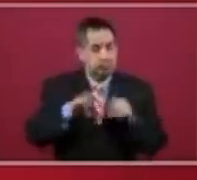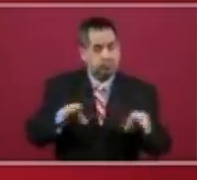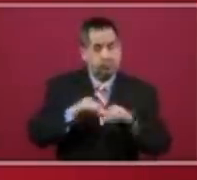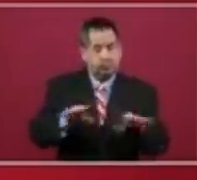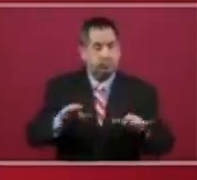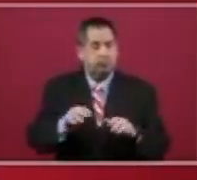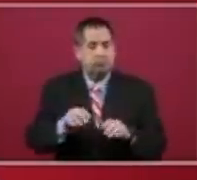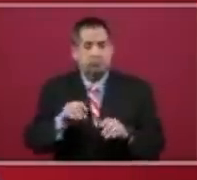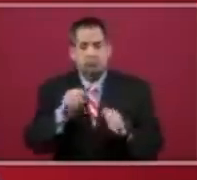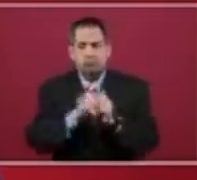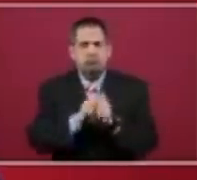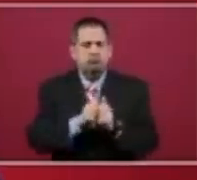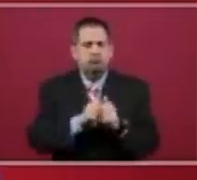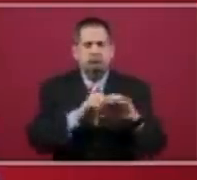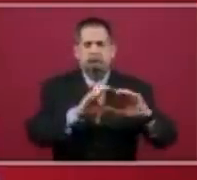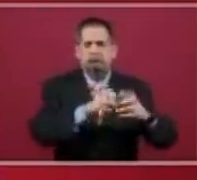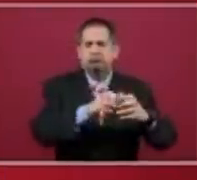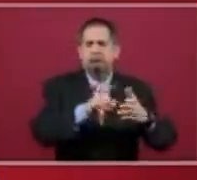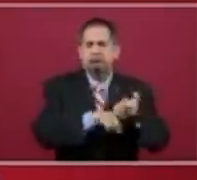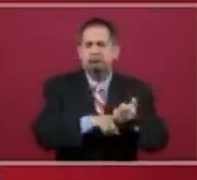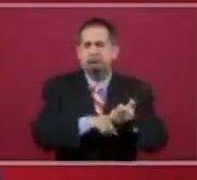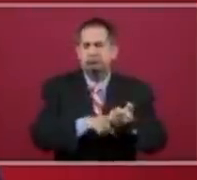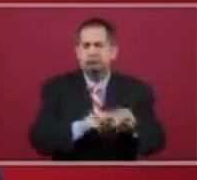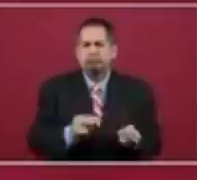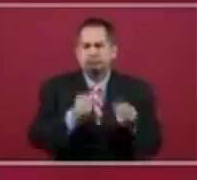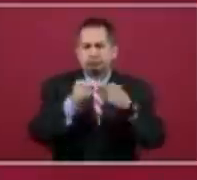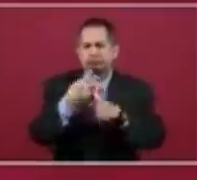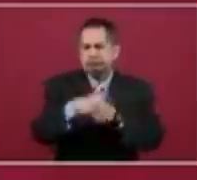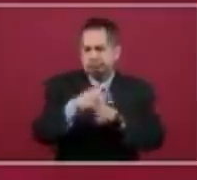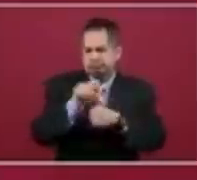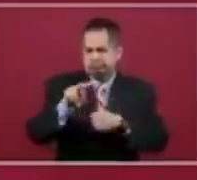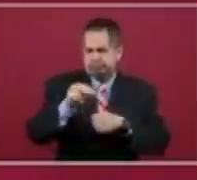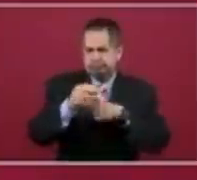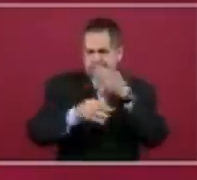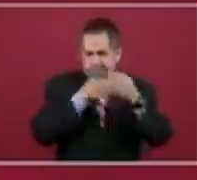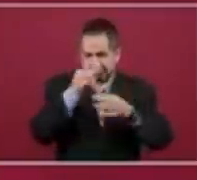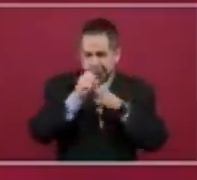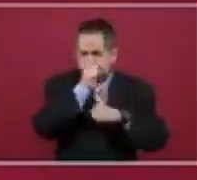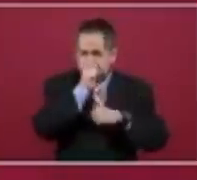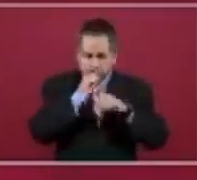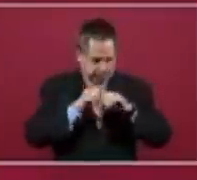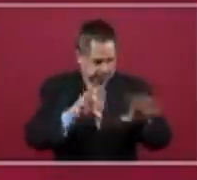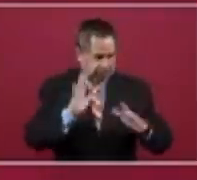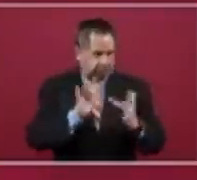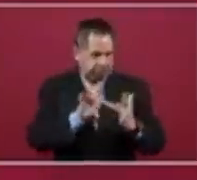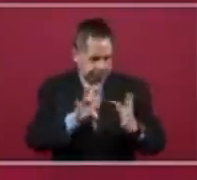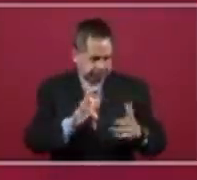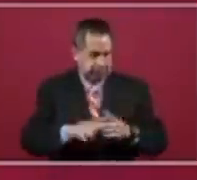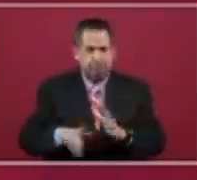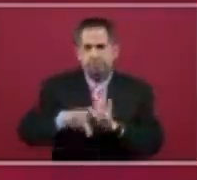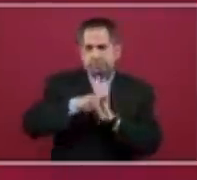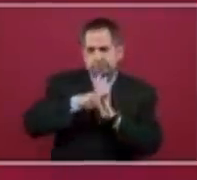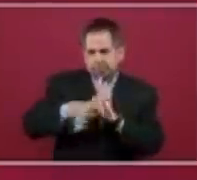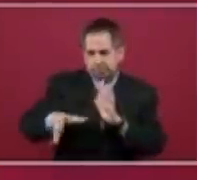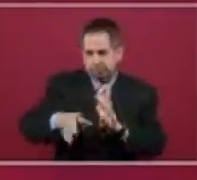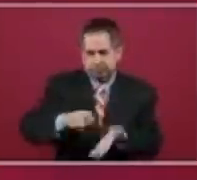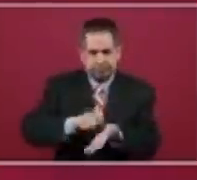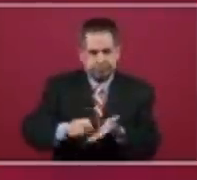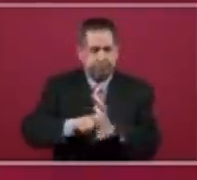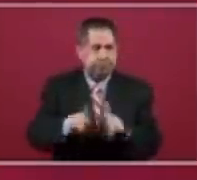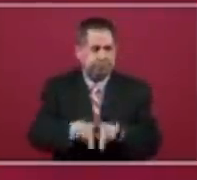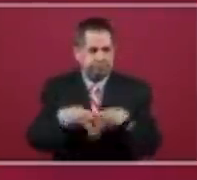o cadenas de televisión, con prensa escrita.